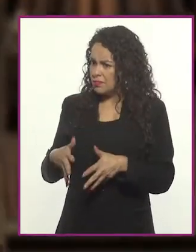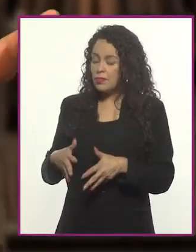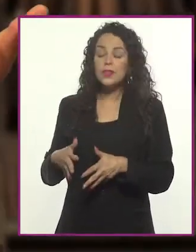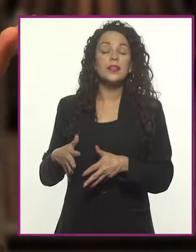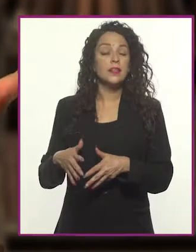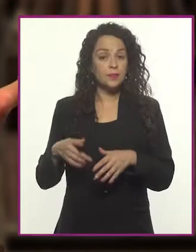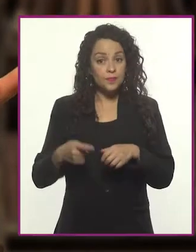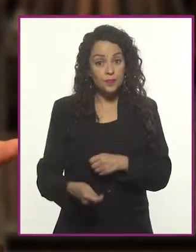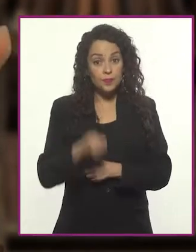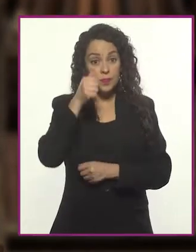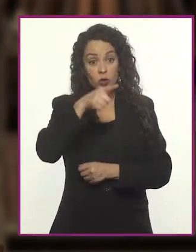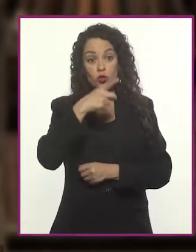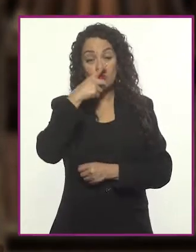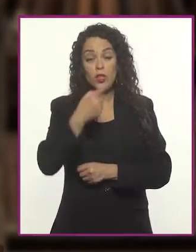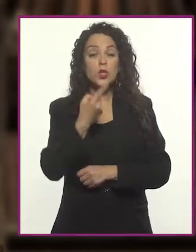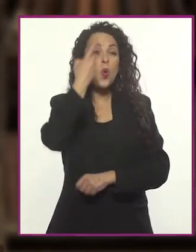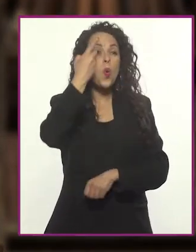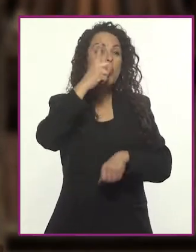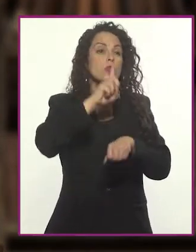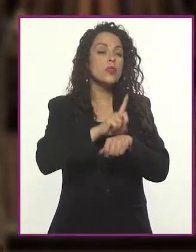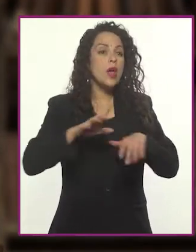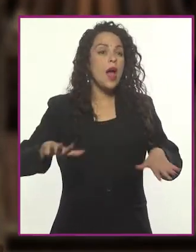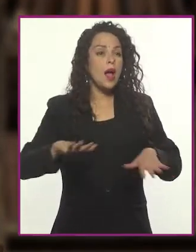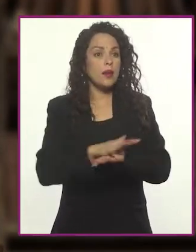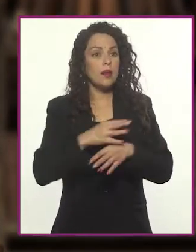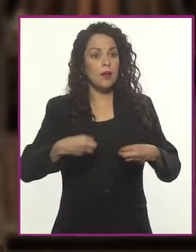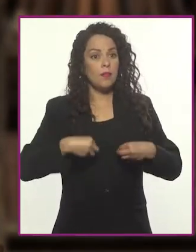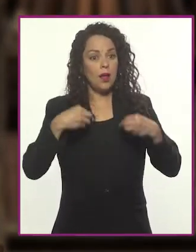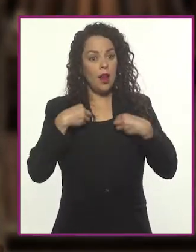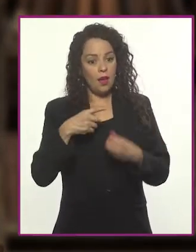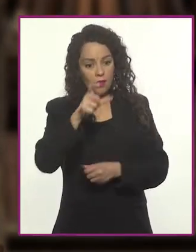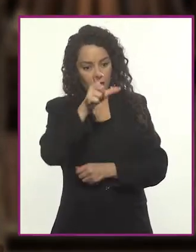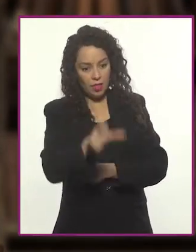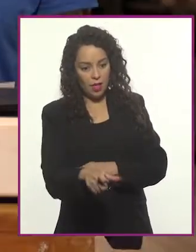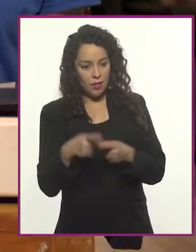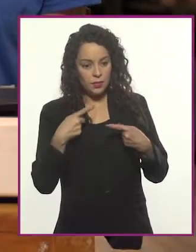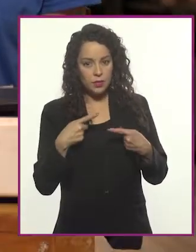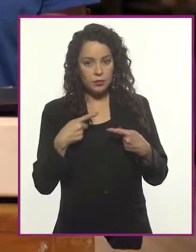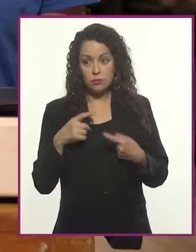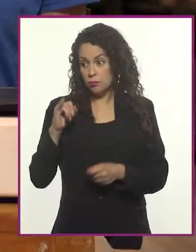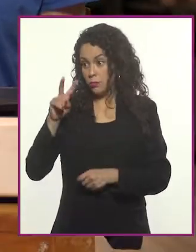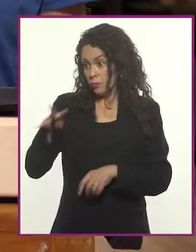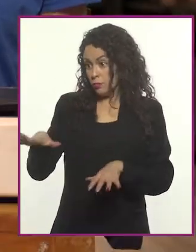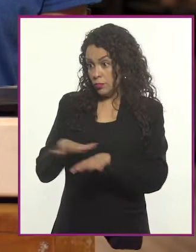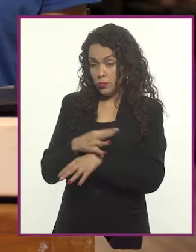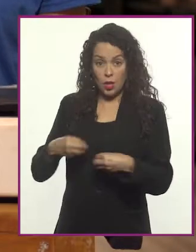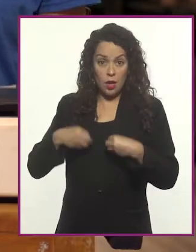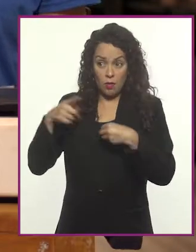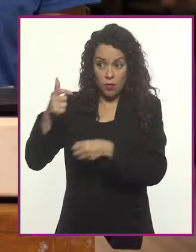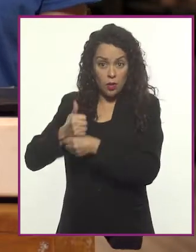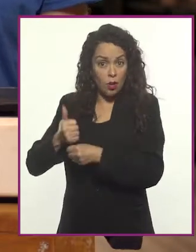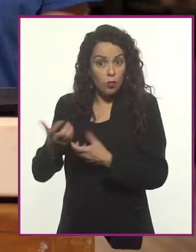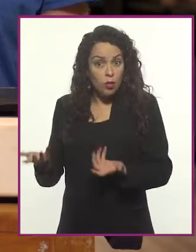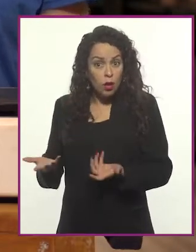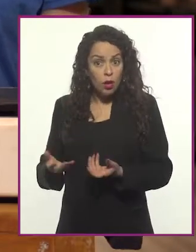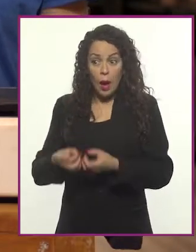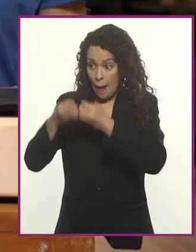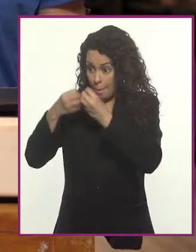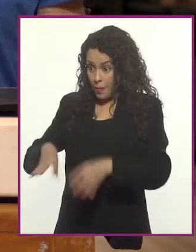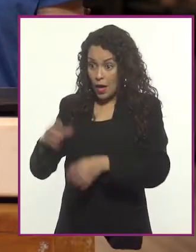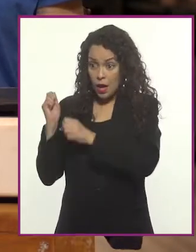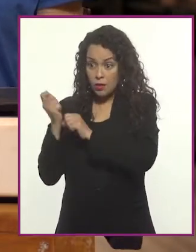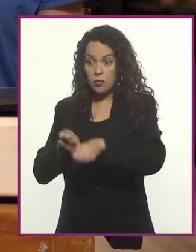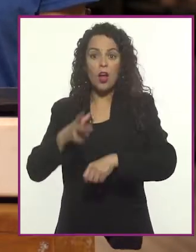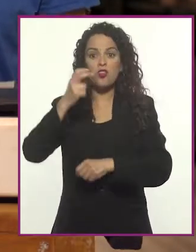Al principio planteas que fue un día que cambiara la vida del personaje. Pues sí, cambió la vida del abuelo. De haber perdido, no